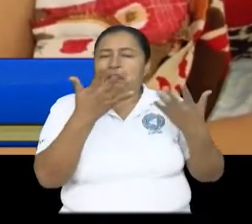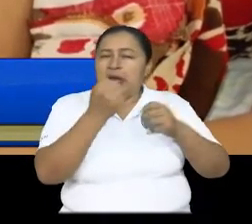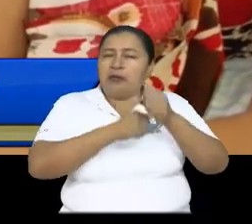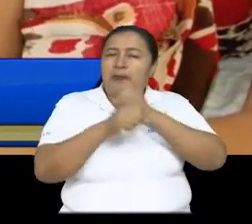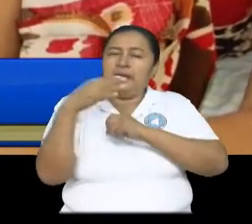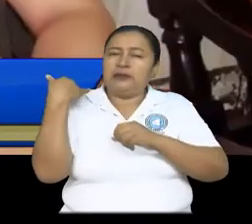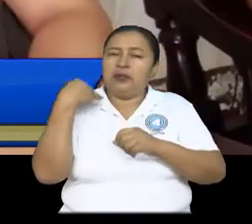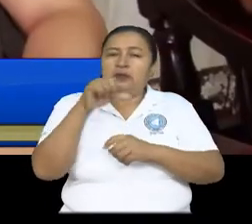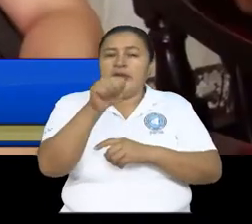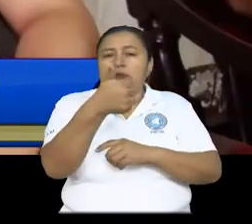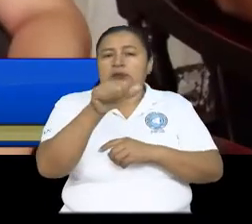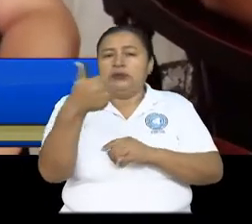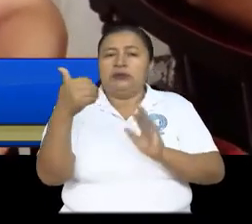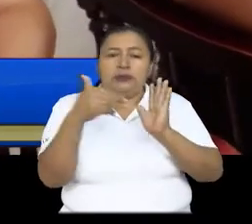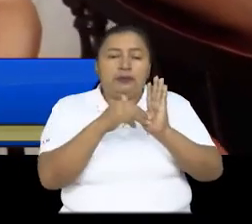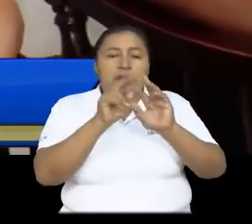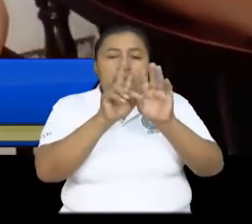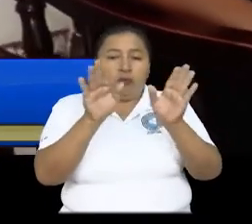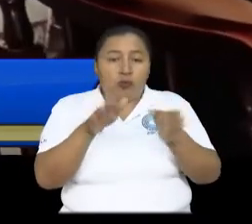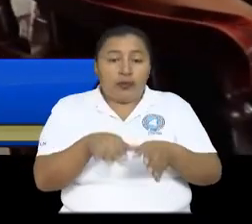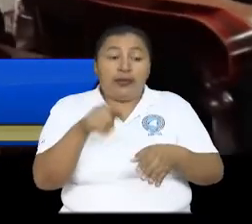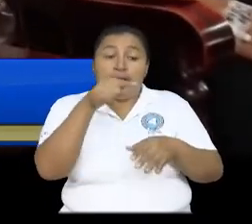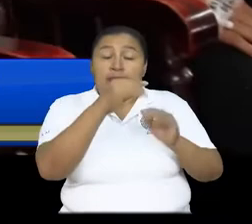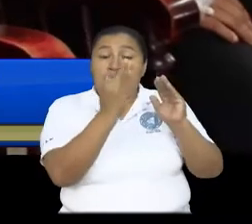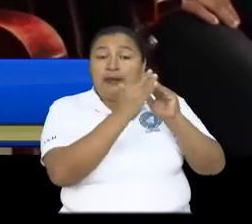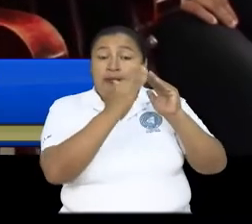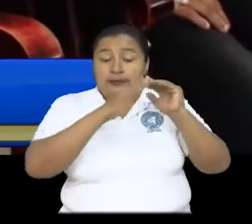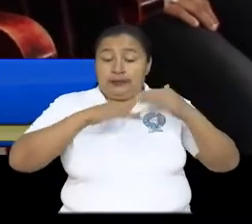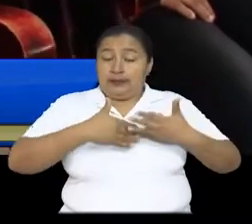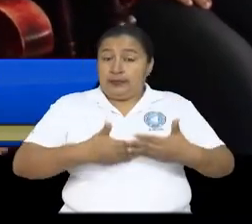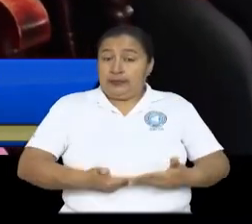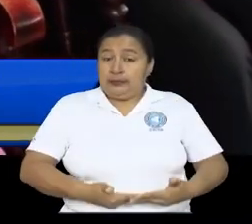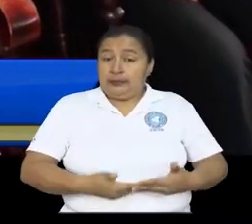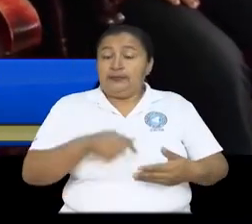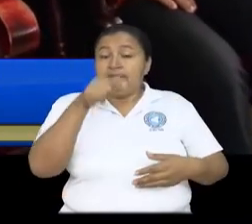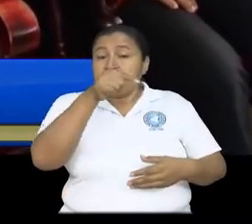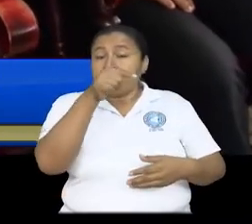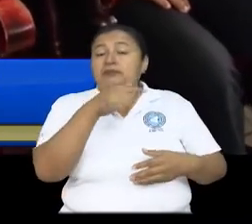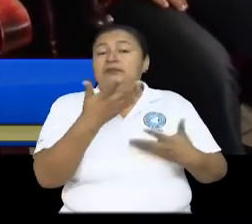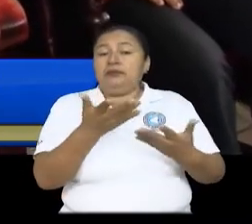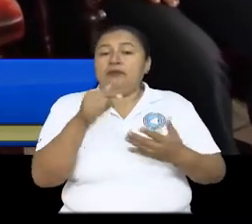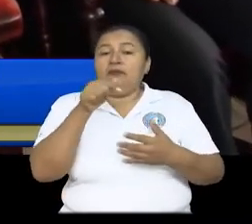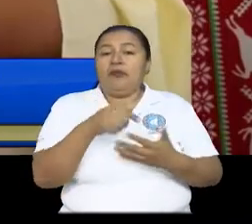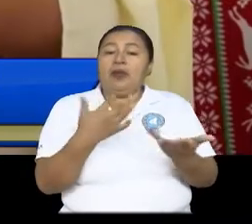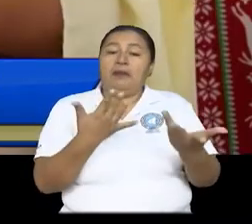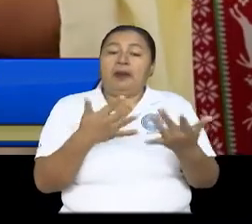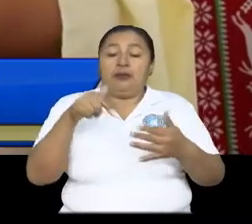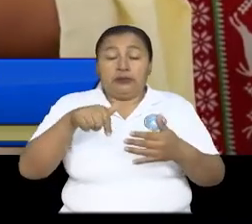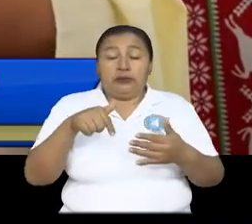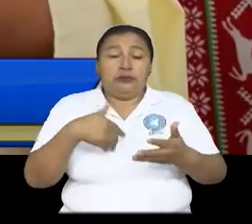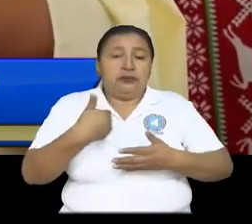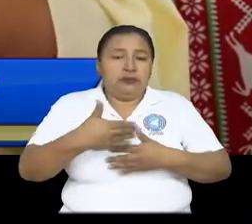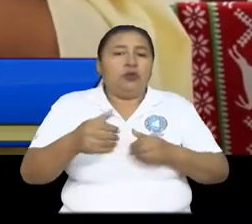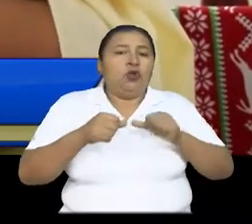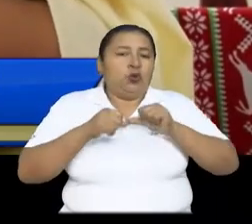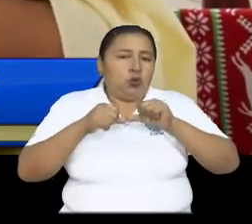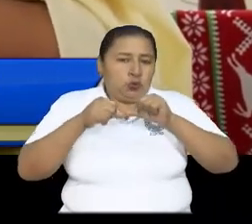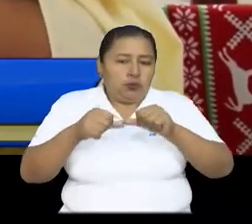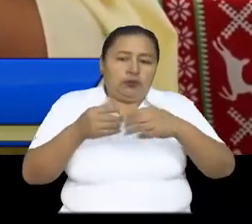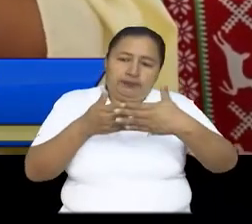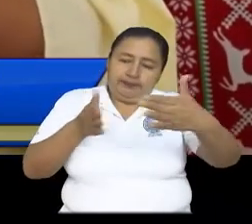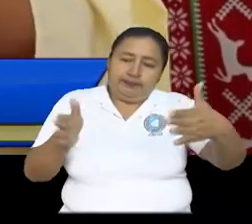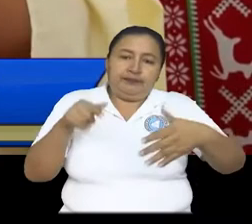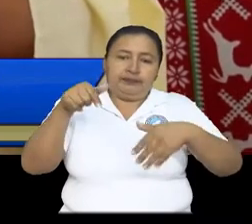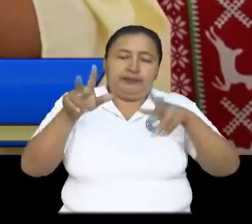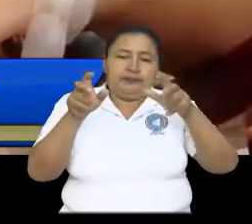66 mil mujeres en las casas maternas esperamos nosotros seguir ofertando este